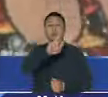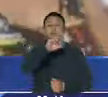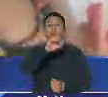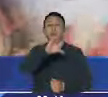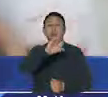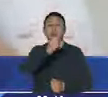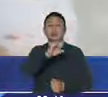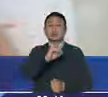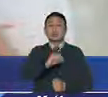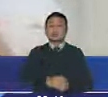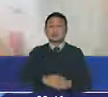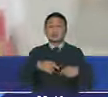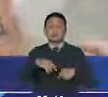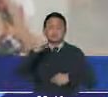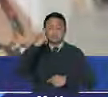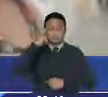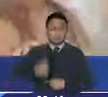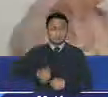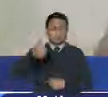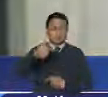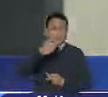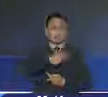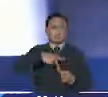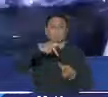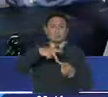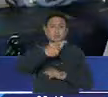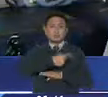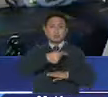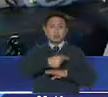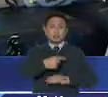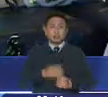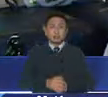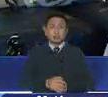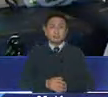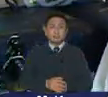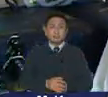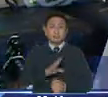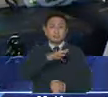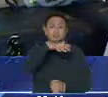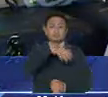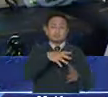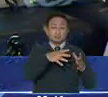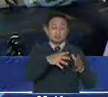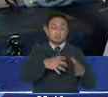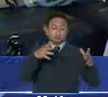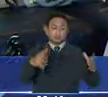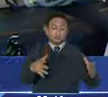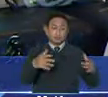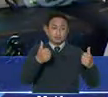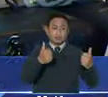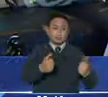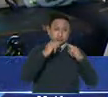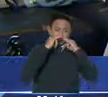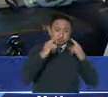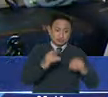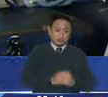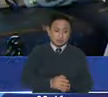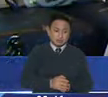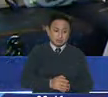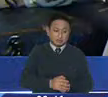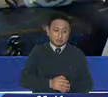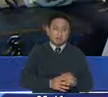es la carta del gobierno para la prefectura del Guayas. La provincia más rica, más grande, más productiva. Actualmente es una provincia